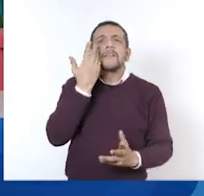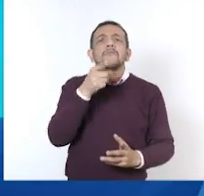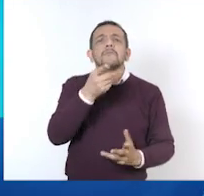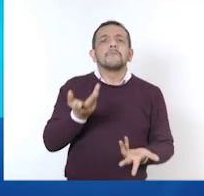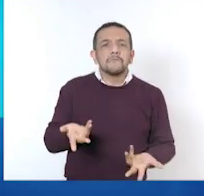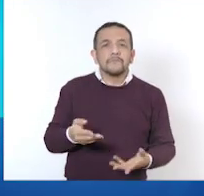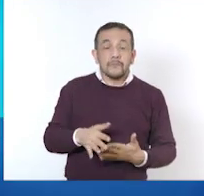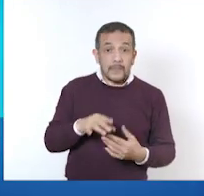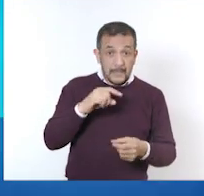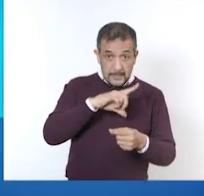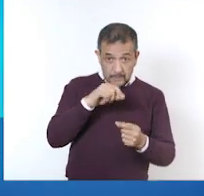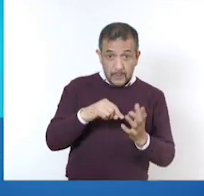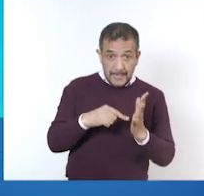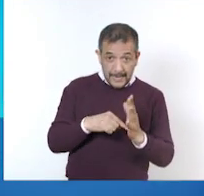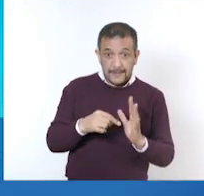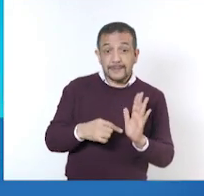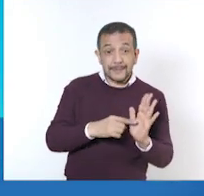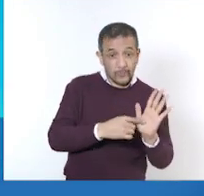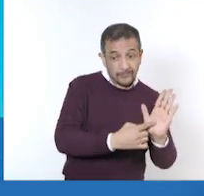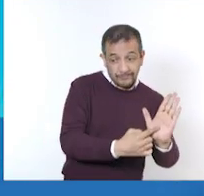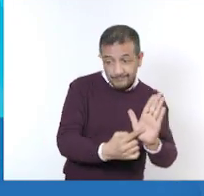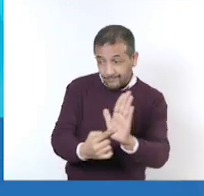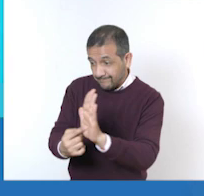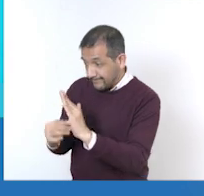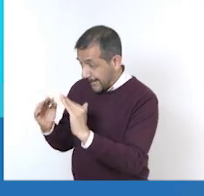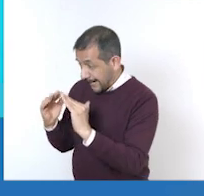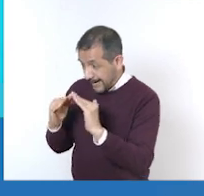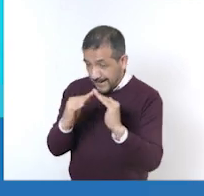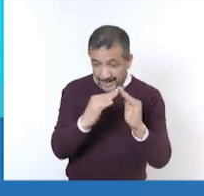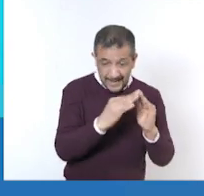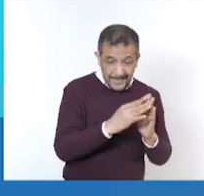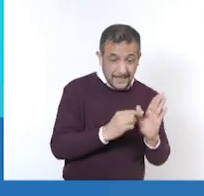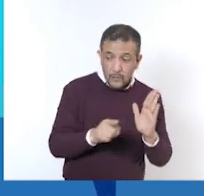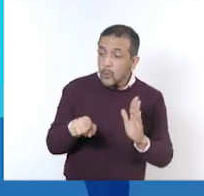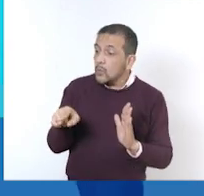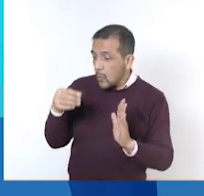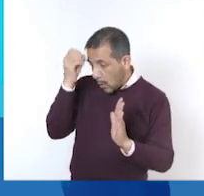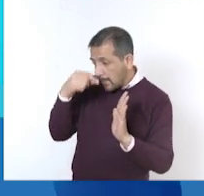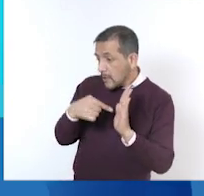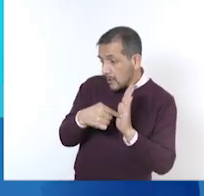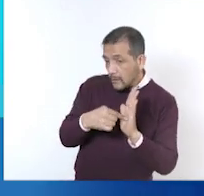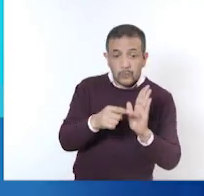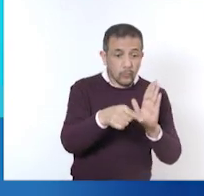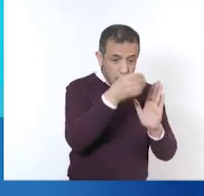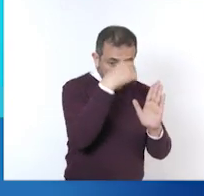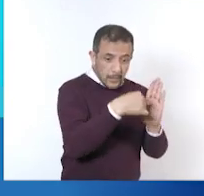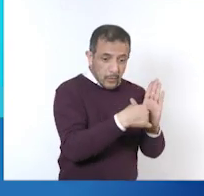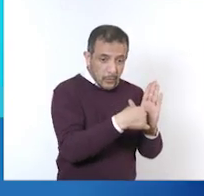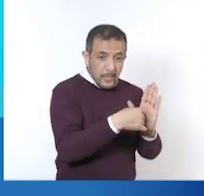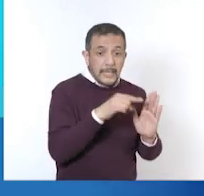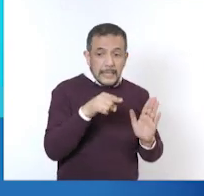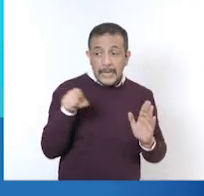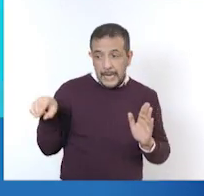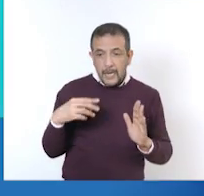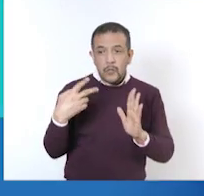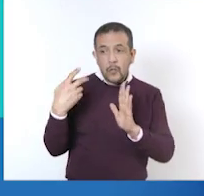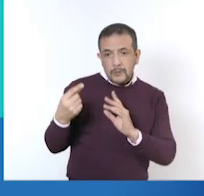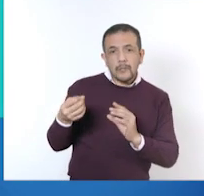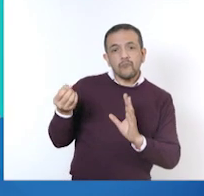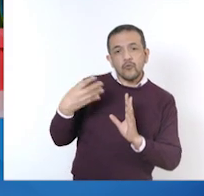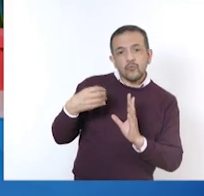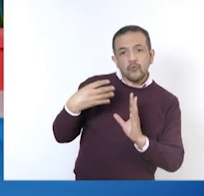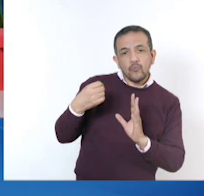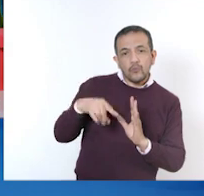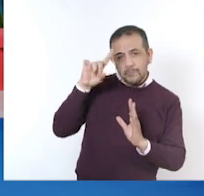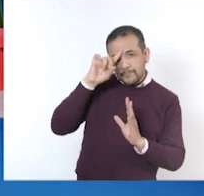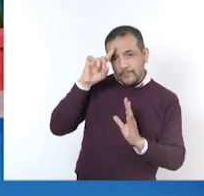tu proyecto. Después, muéstraselo a las personas que están contigo en casa y pídeles que te den su opinión y recomendaciones para mejorar y así